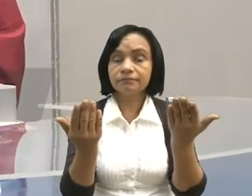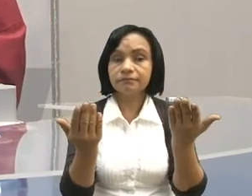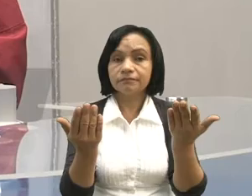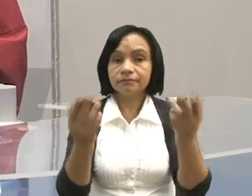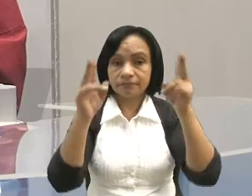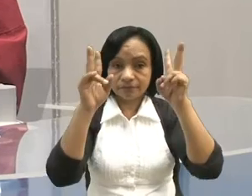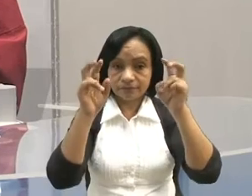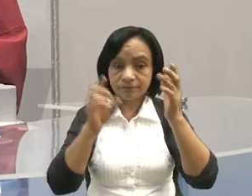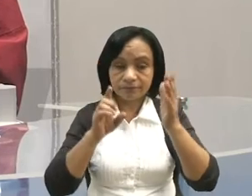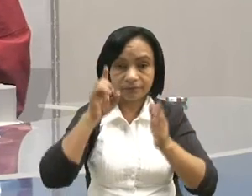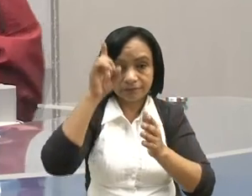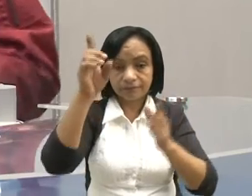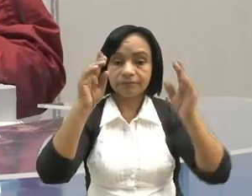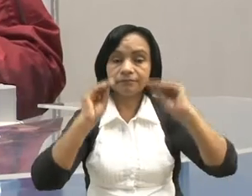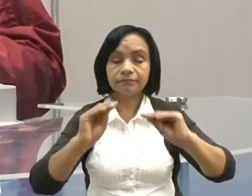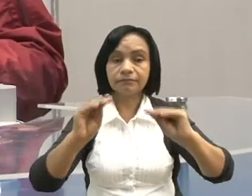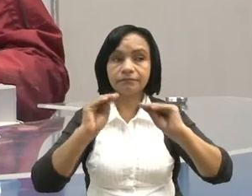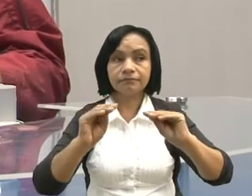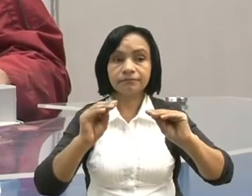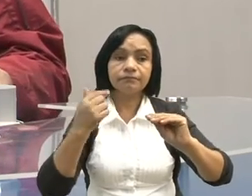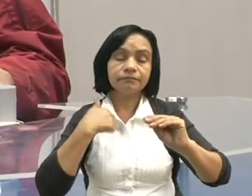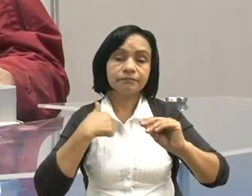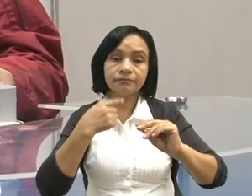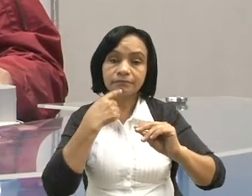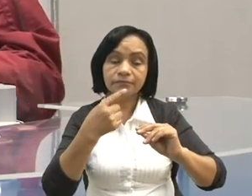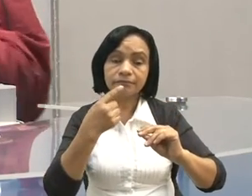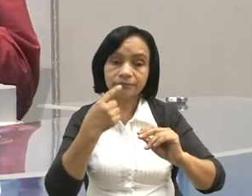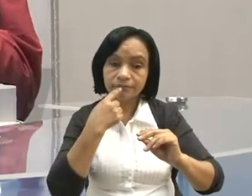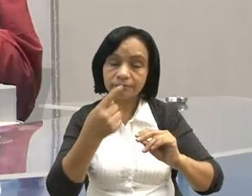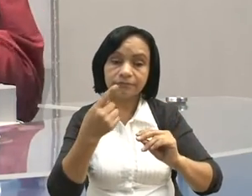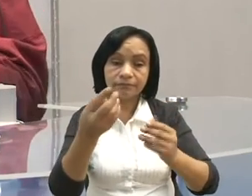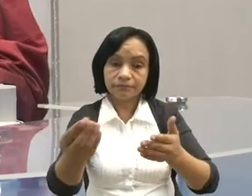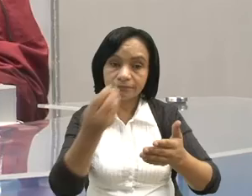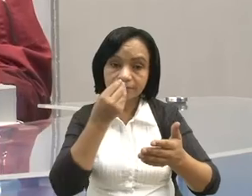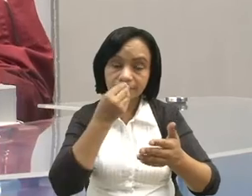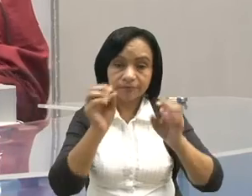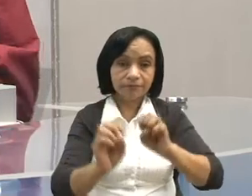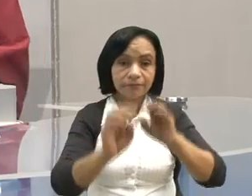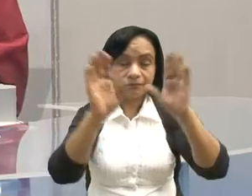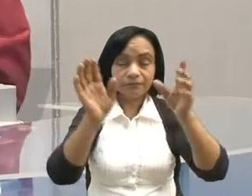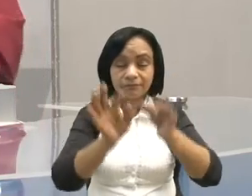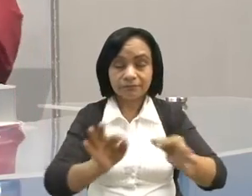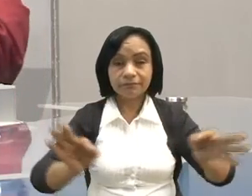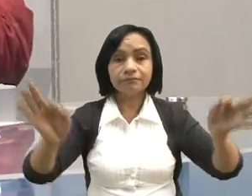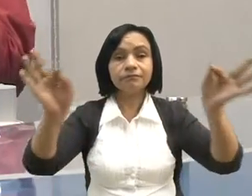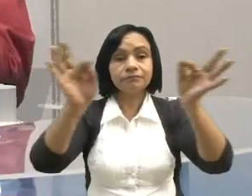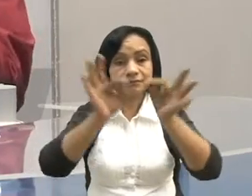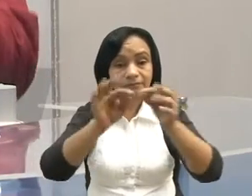fuertemente en el desarrollo del proceso educativo. Yo siempre insisto de que la merienda escolar es uno de los componentes, ¿verdad?